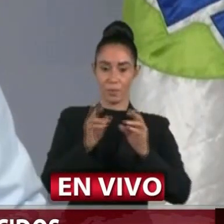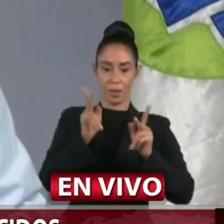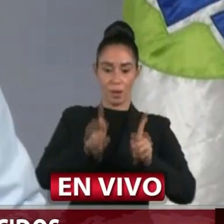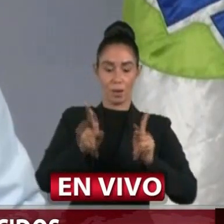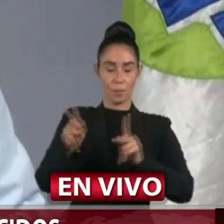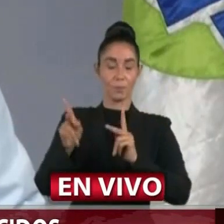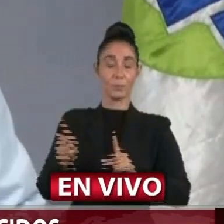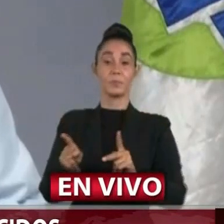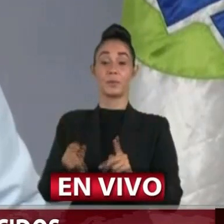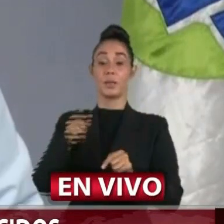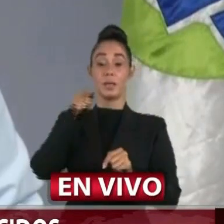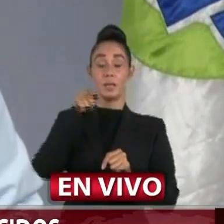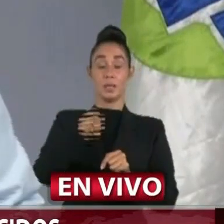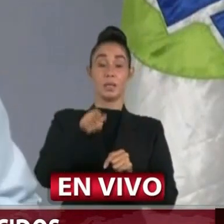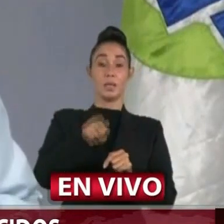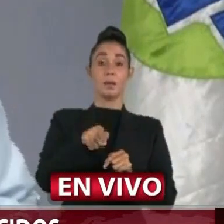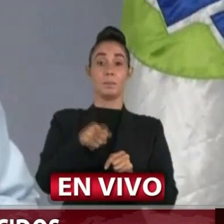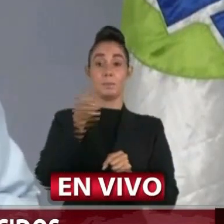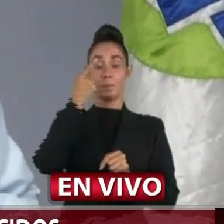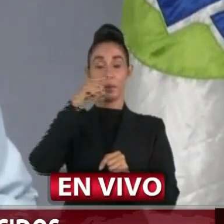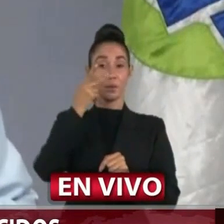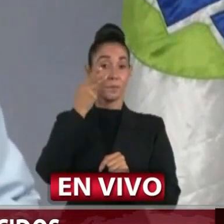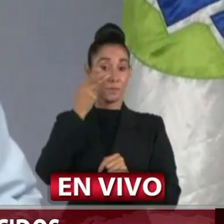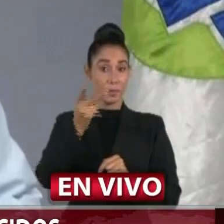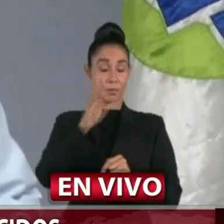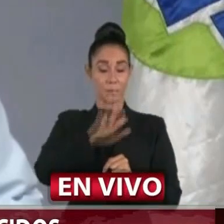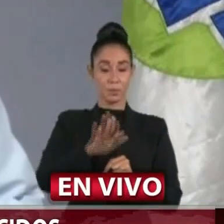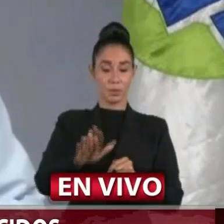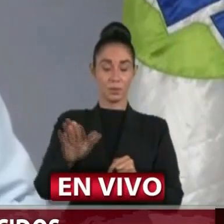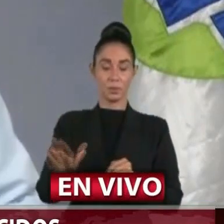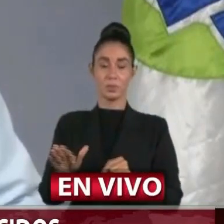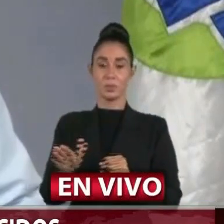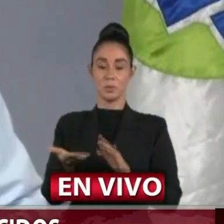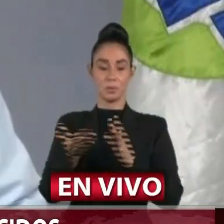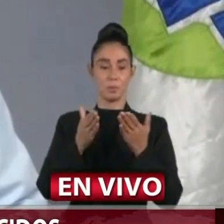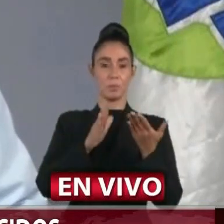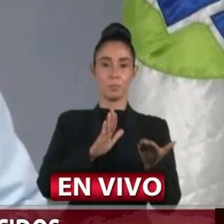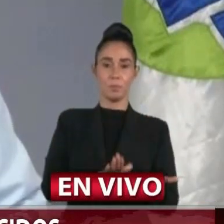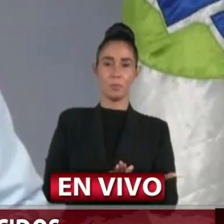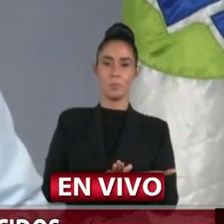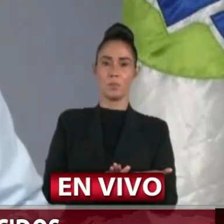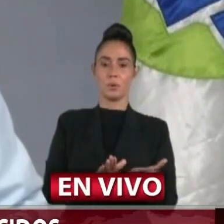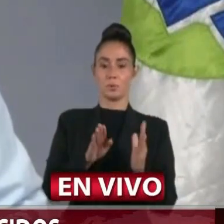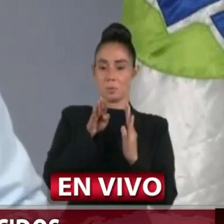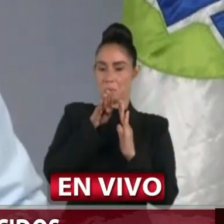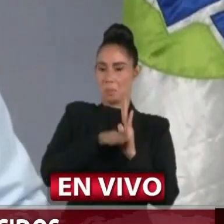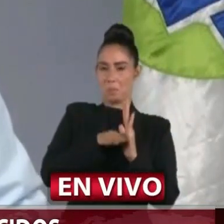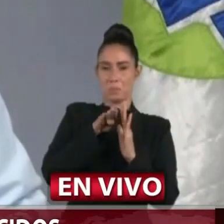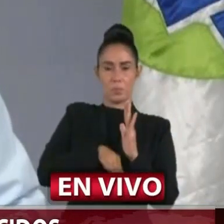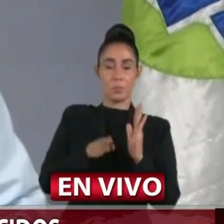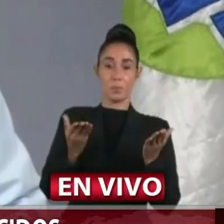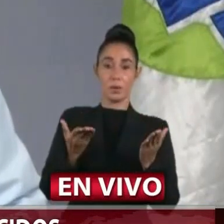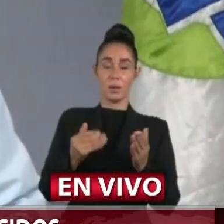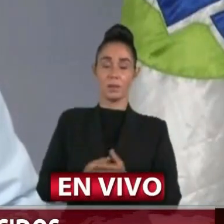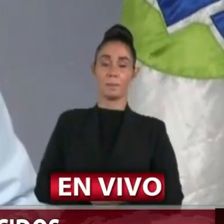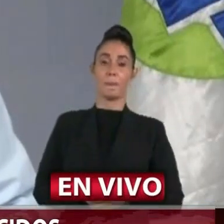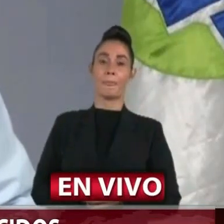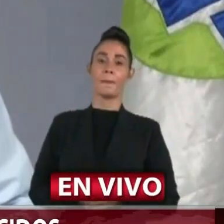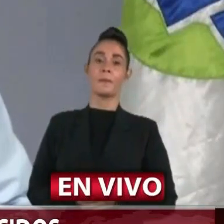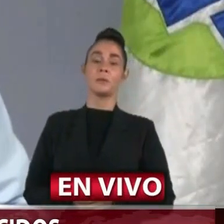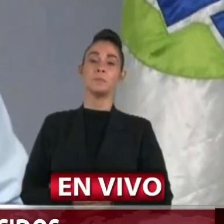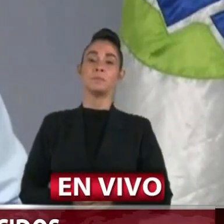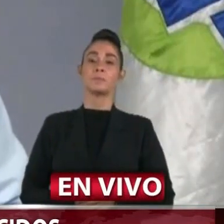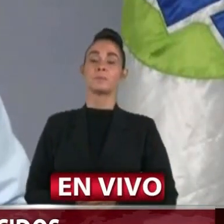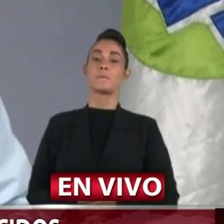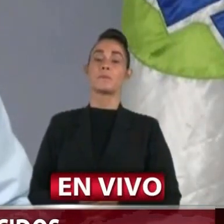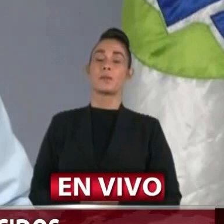más afectadas, la letalidad que se presentó en ellas es sumamente baja. Prácticamente